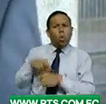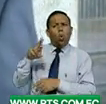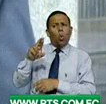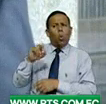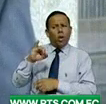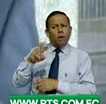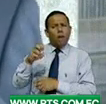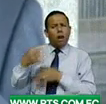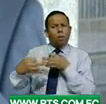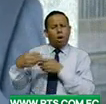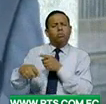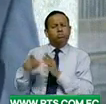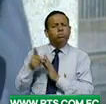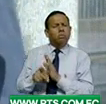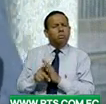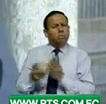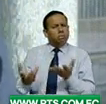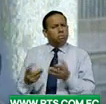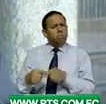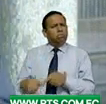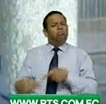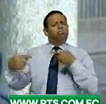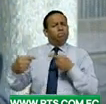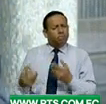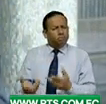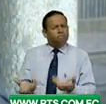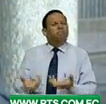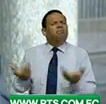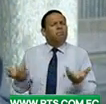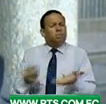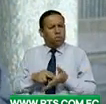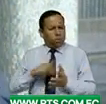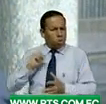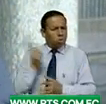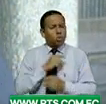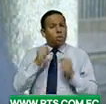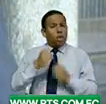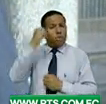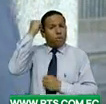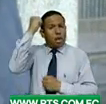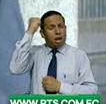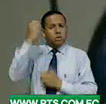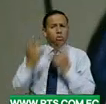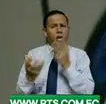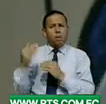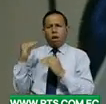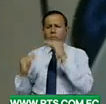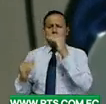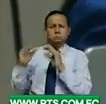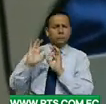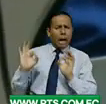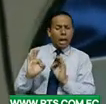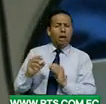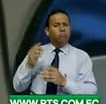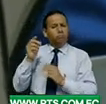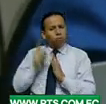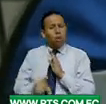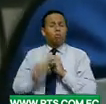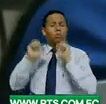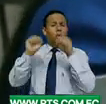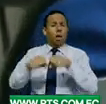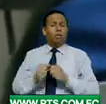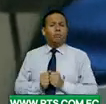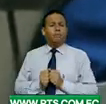instrumento. La recusación es un instrumento que tienen las partes cuando hay dudas sobre la imparcialidad del juez. Salazar confirmó un